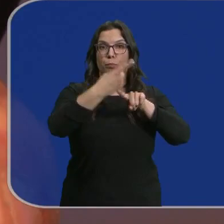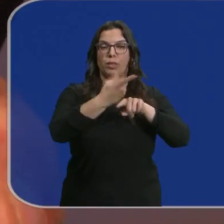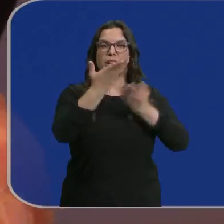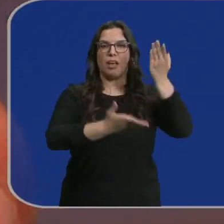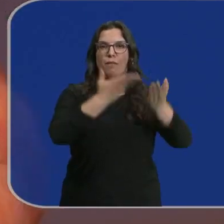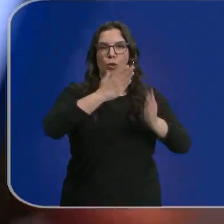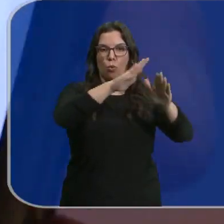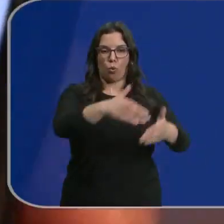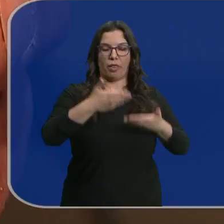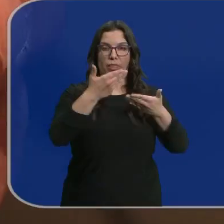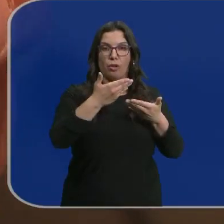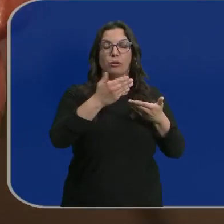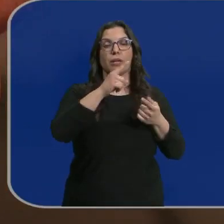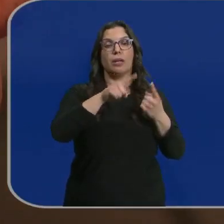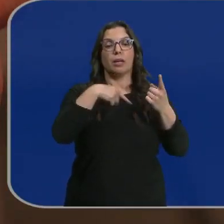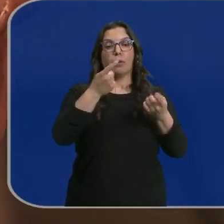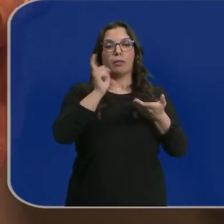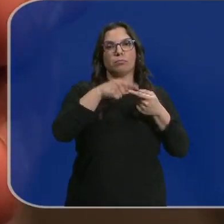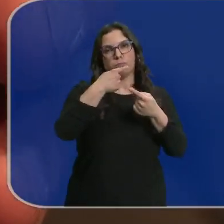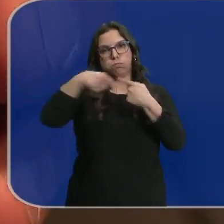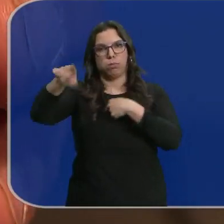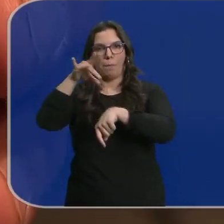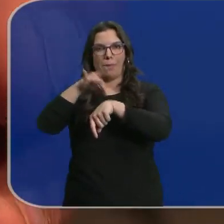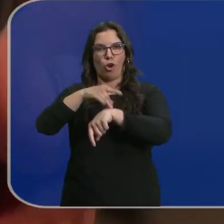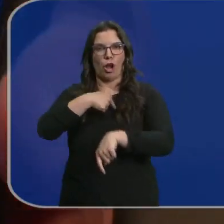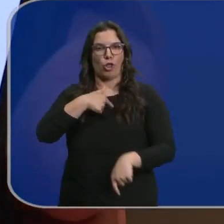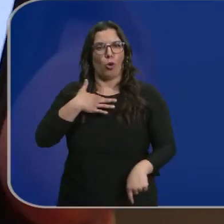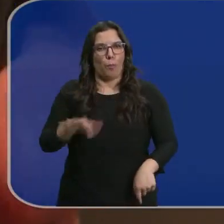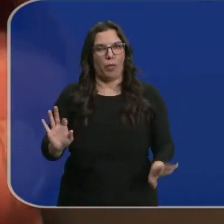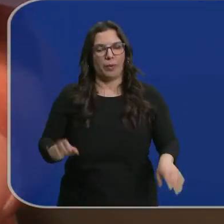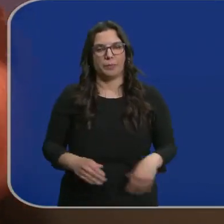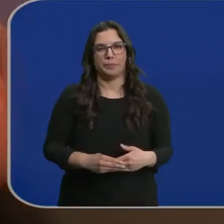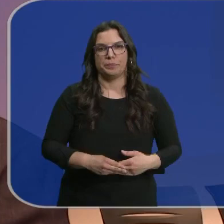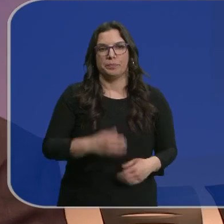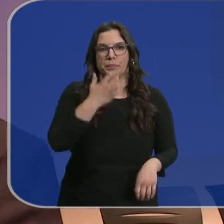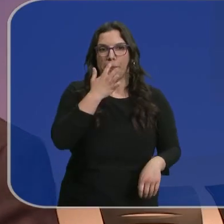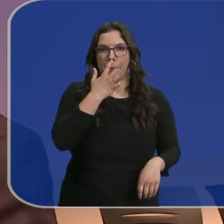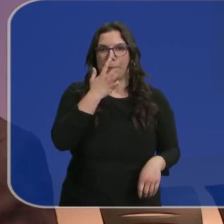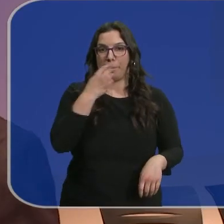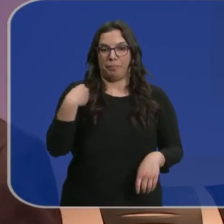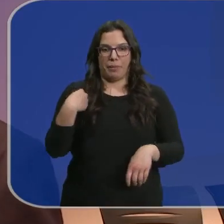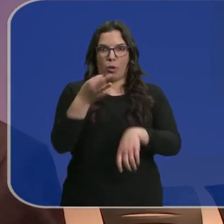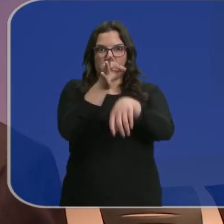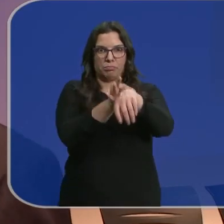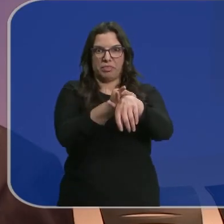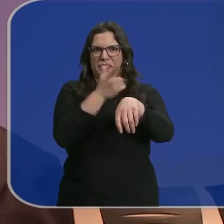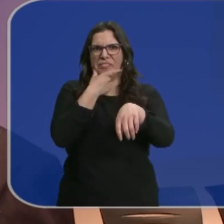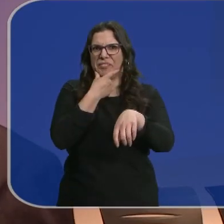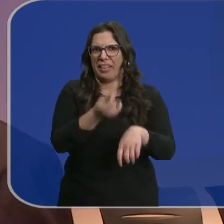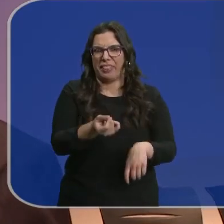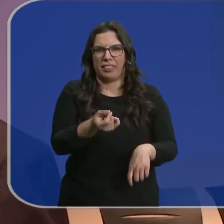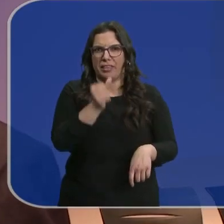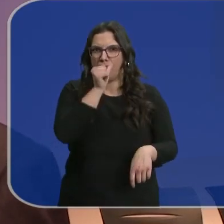una evaluación. Y a continuación puede enviarlo a su cardiólogo. En un aparato de 30 gramos, un dispositivo con el